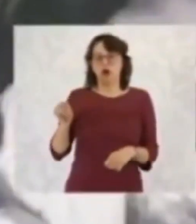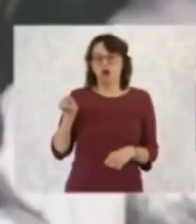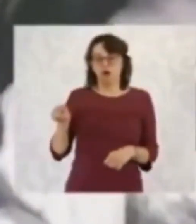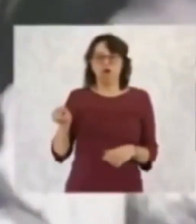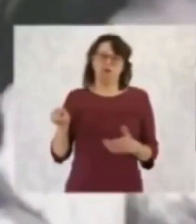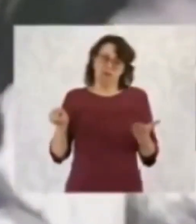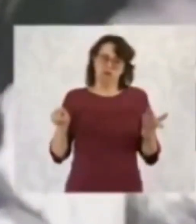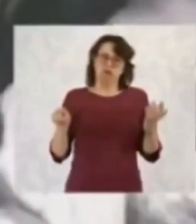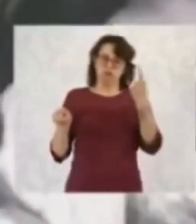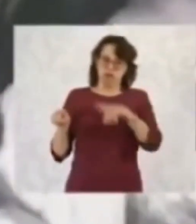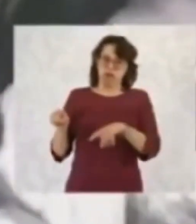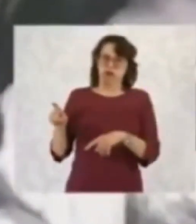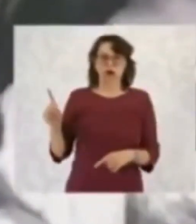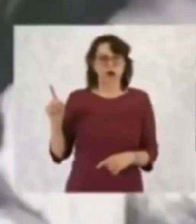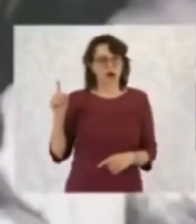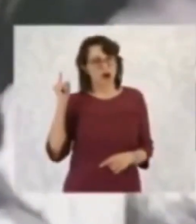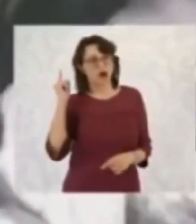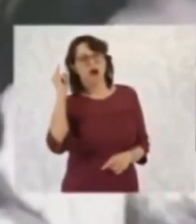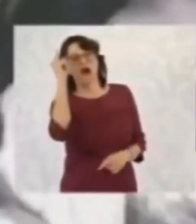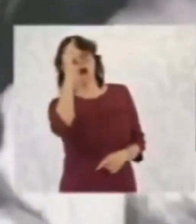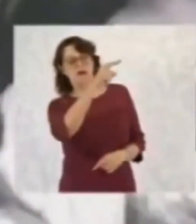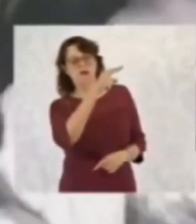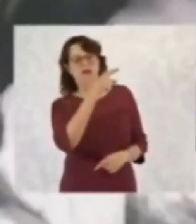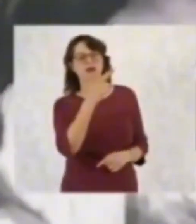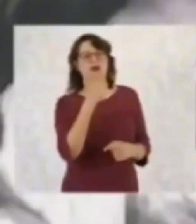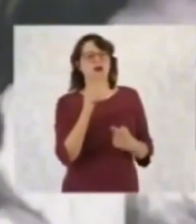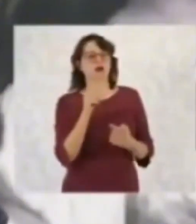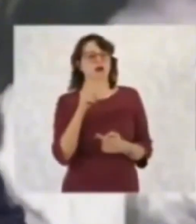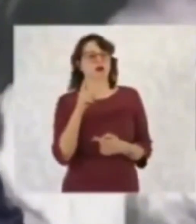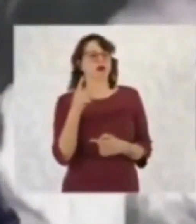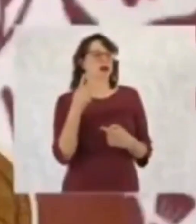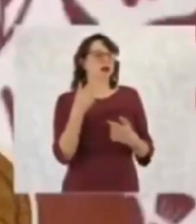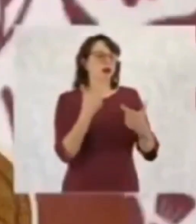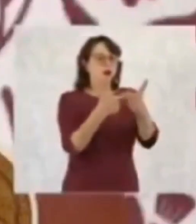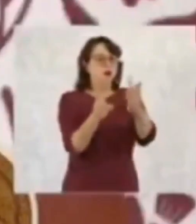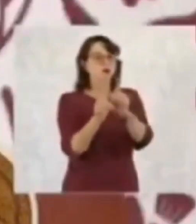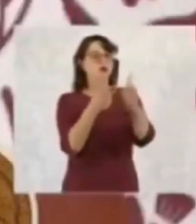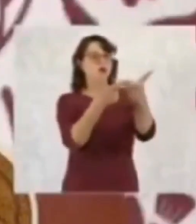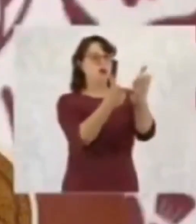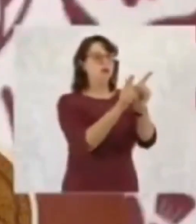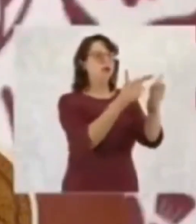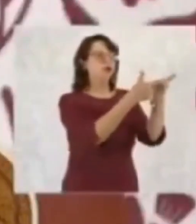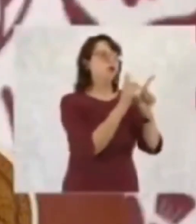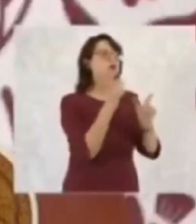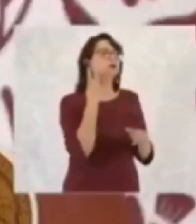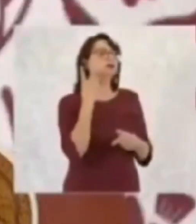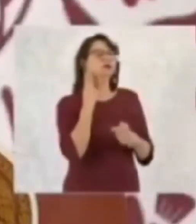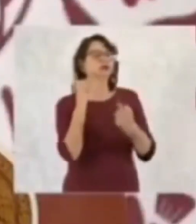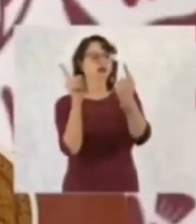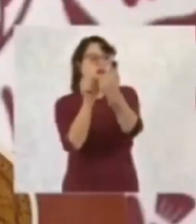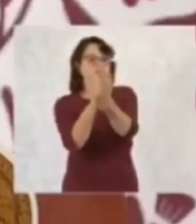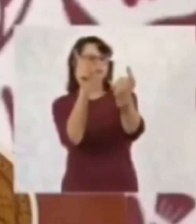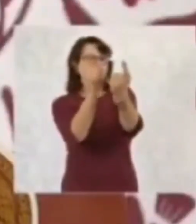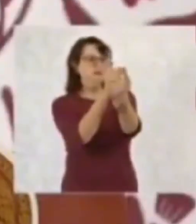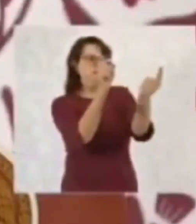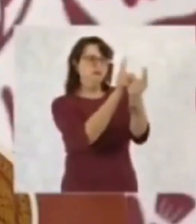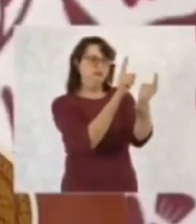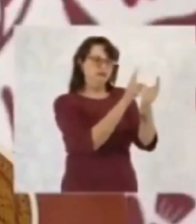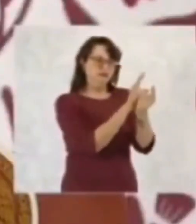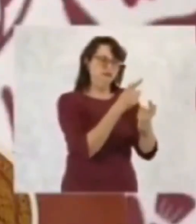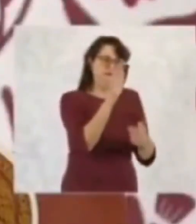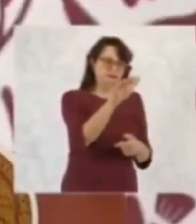sus instrucciones, se ha estado reuniendo por separado con diversos grupos de representantes, esgrimiendo